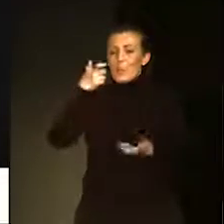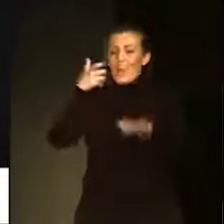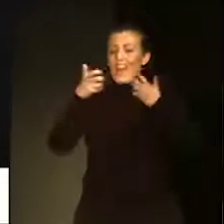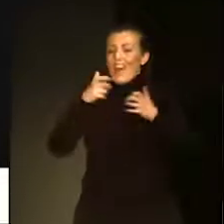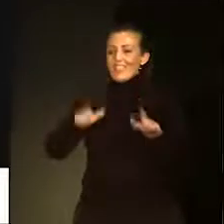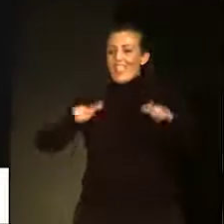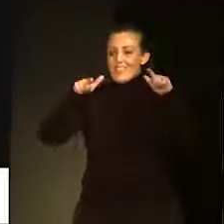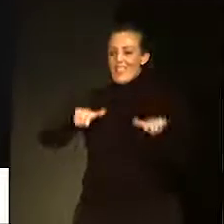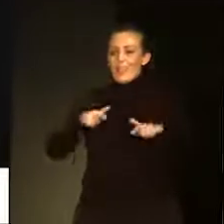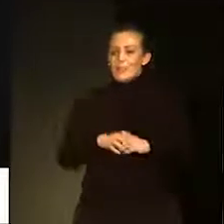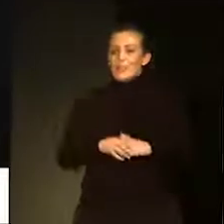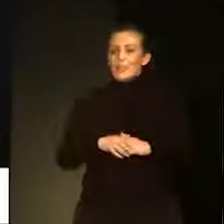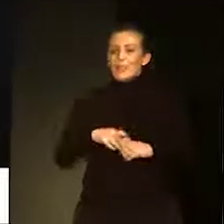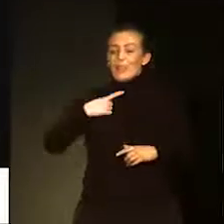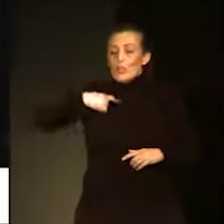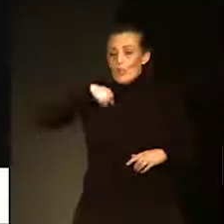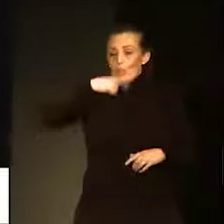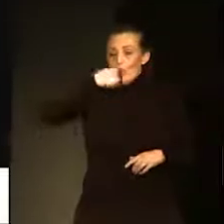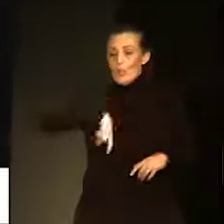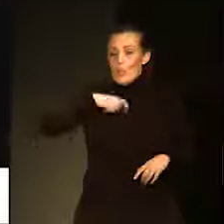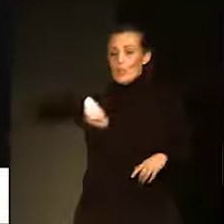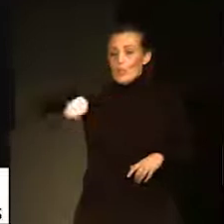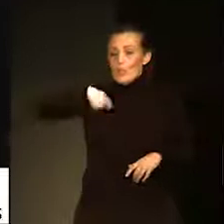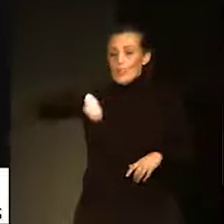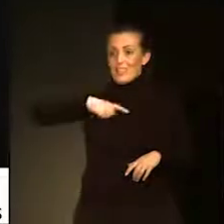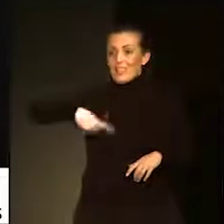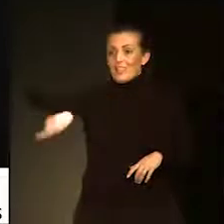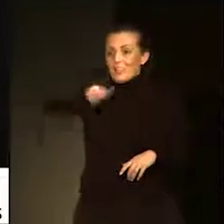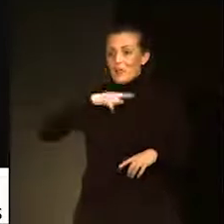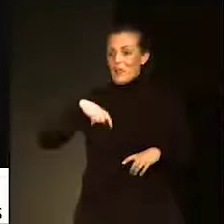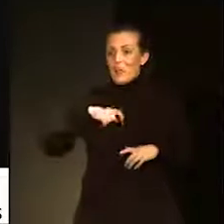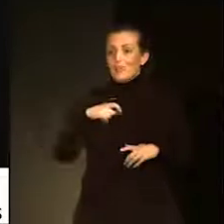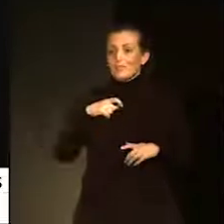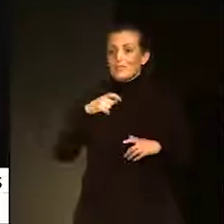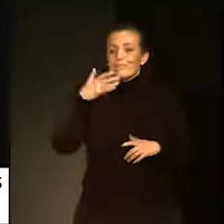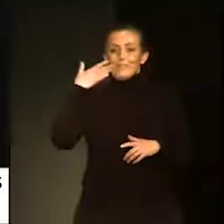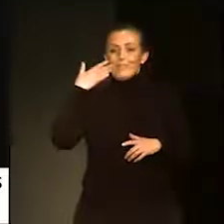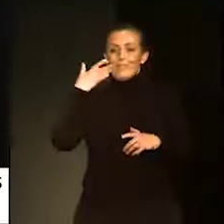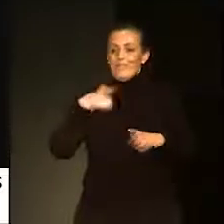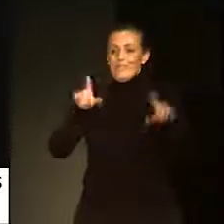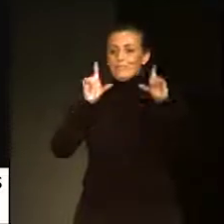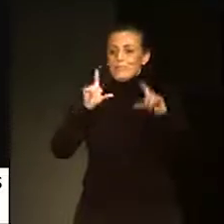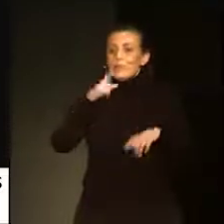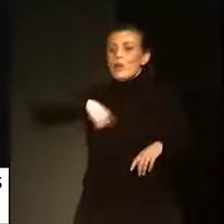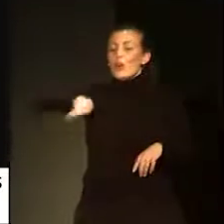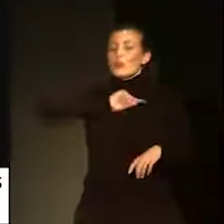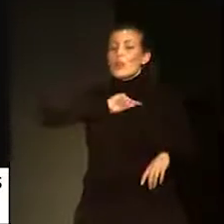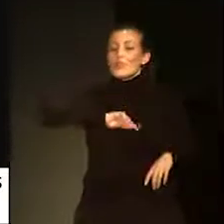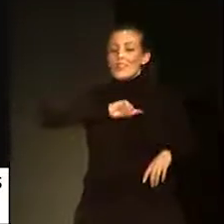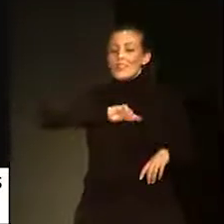Escénica, que presido, de ser los anfitriones, puesto que nos